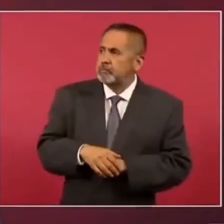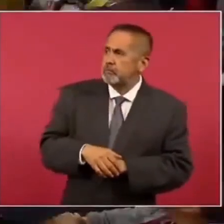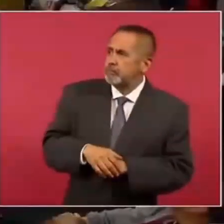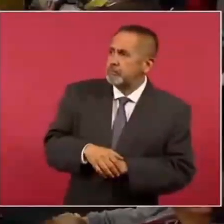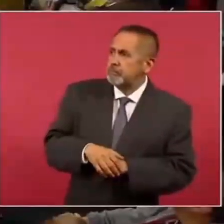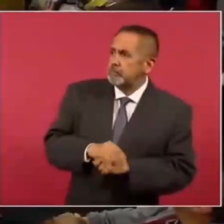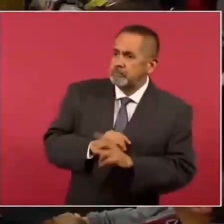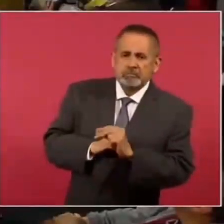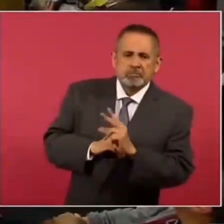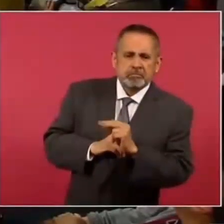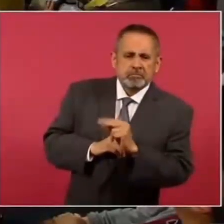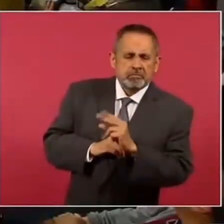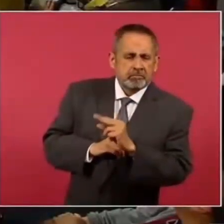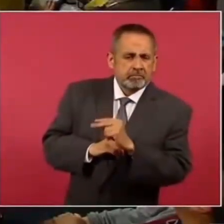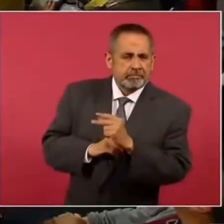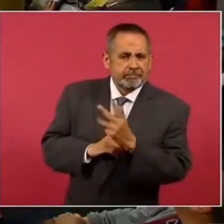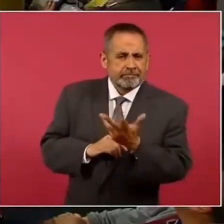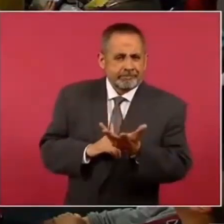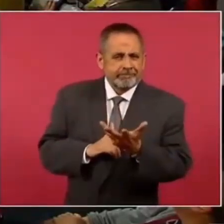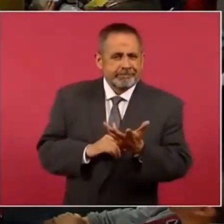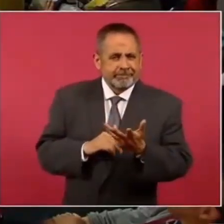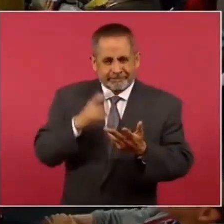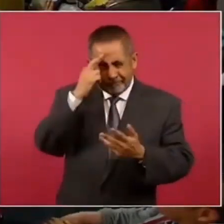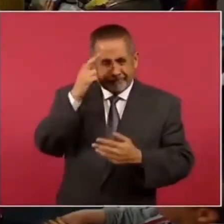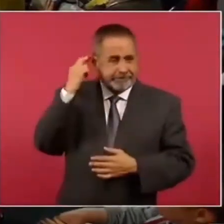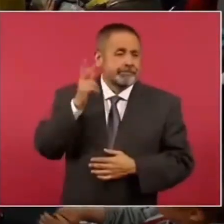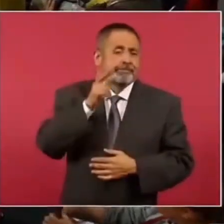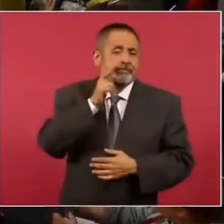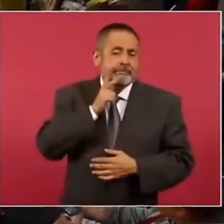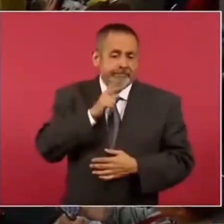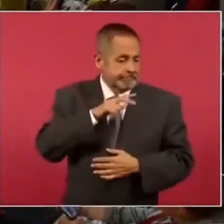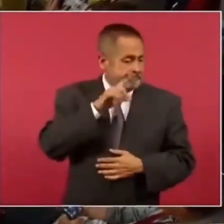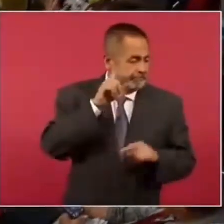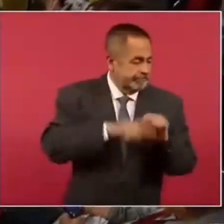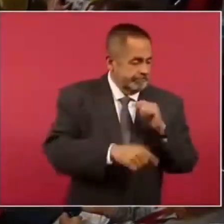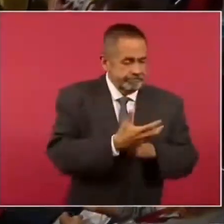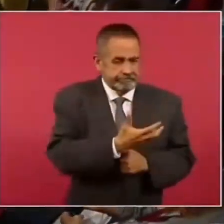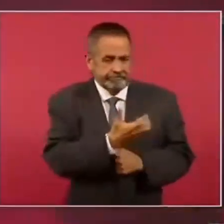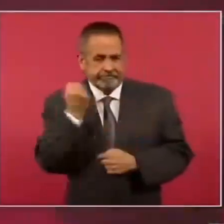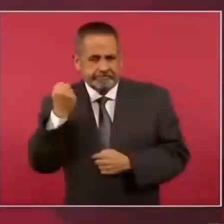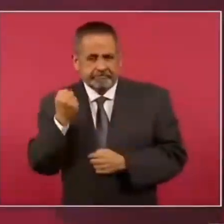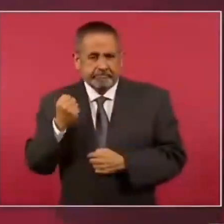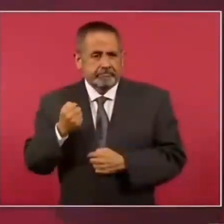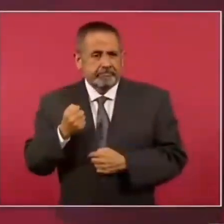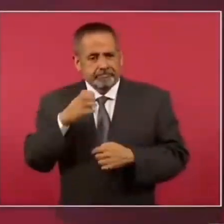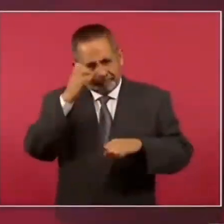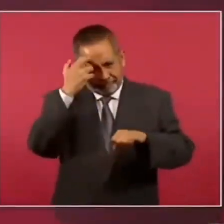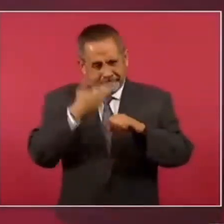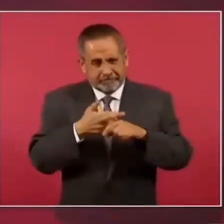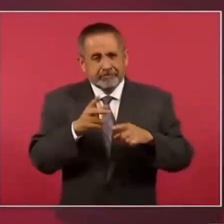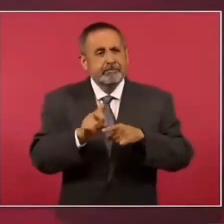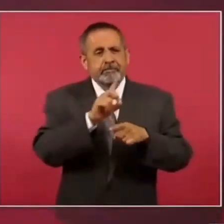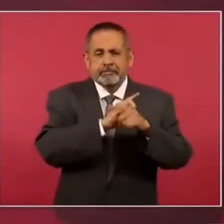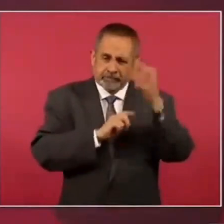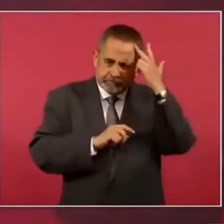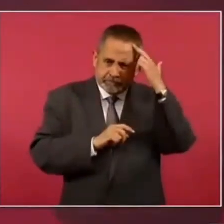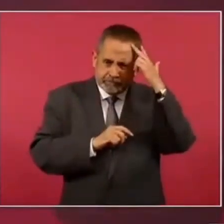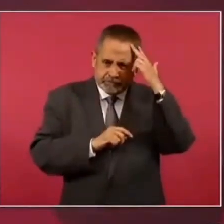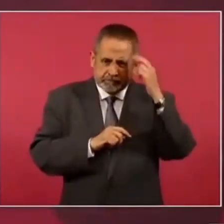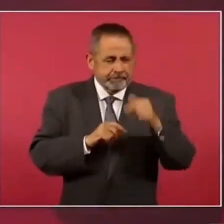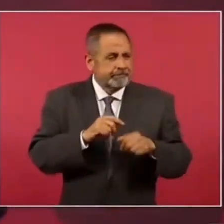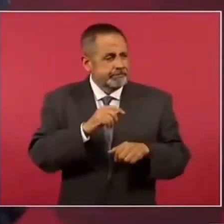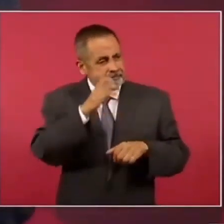Se expropia el petróleo que estaba dominado por empresas extranjeras desde la época de Porfirio Díaz,